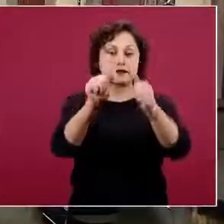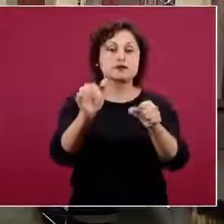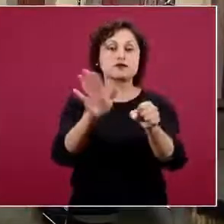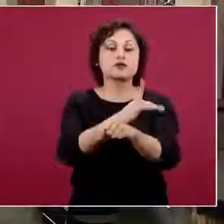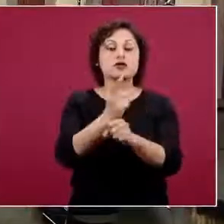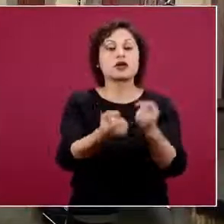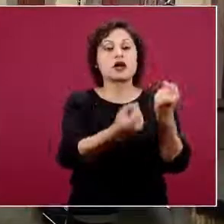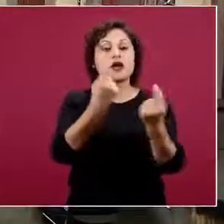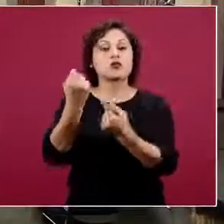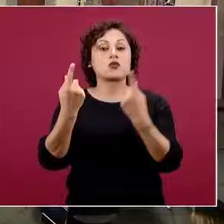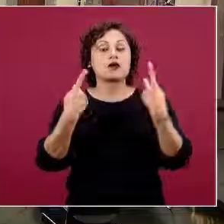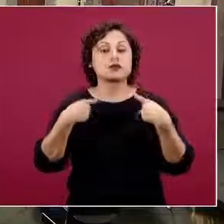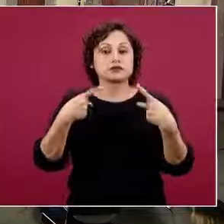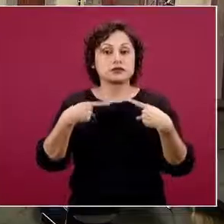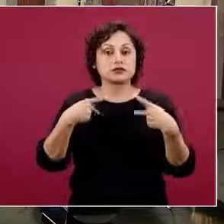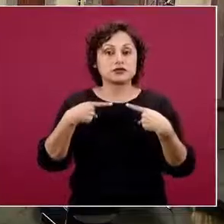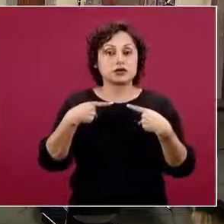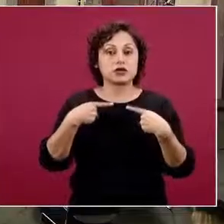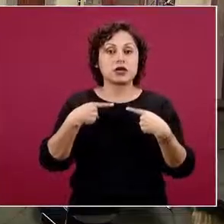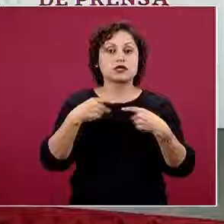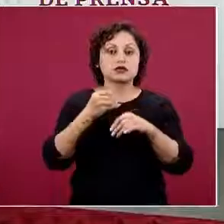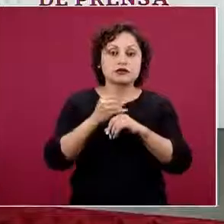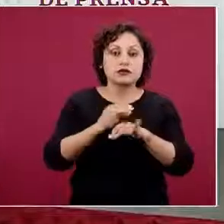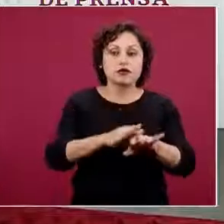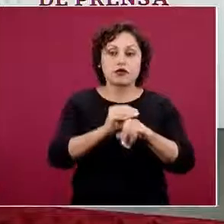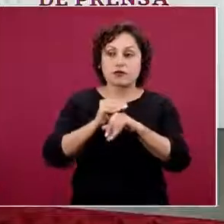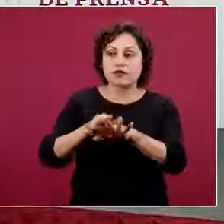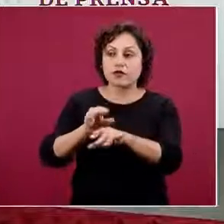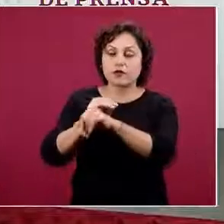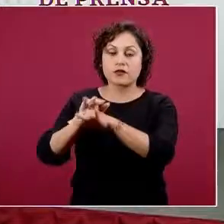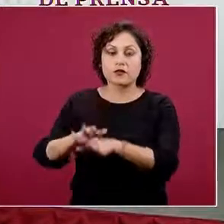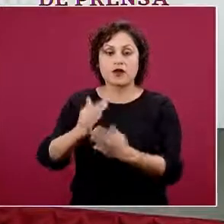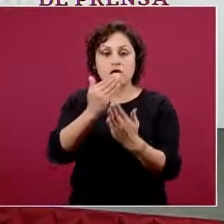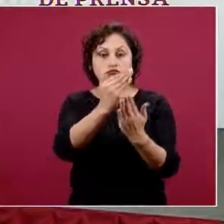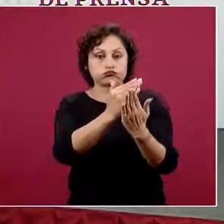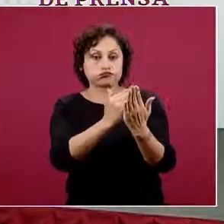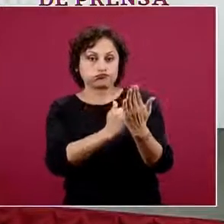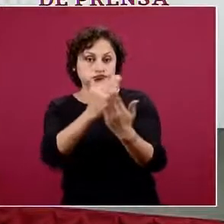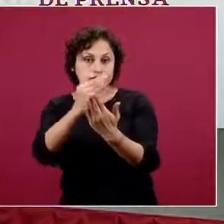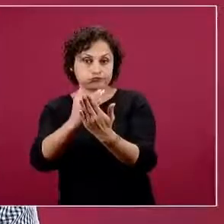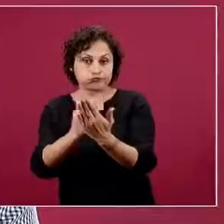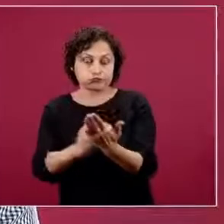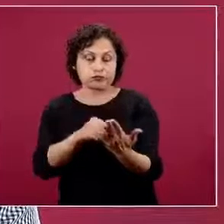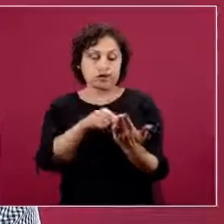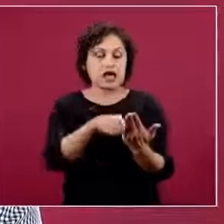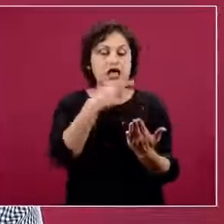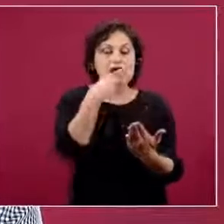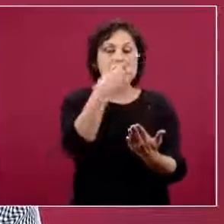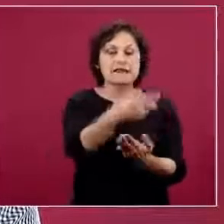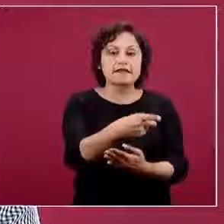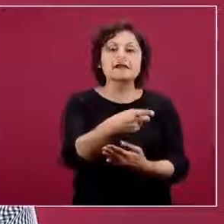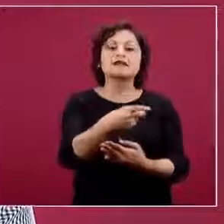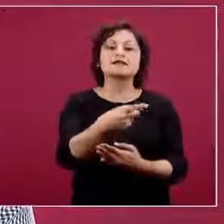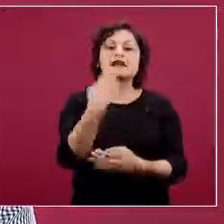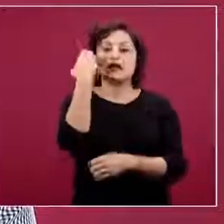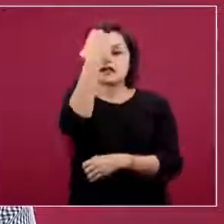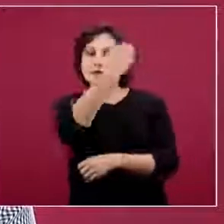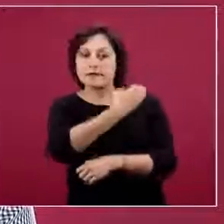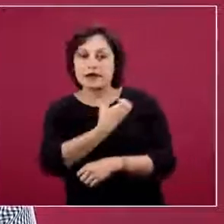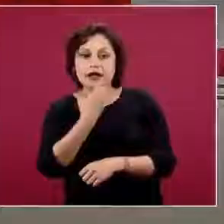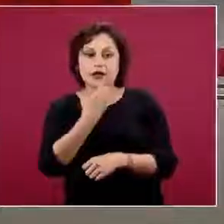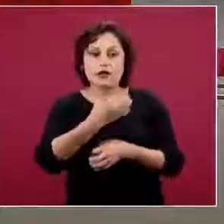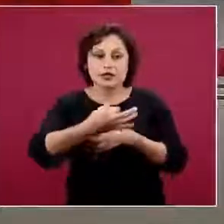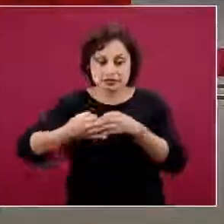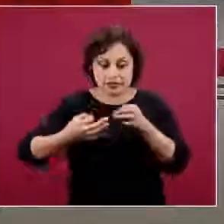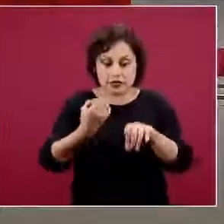casos que han estado difundiéndose en medios de comunicación han tenido resultados por serología o han sido